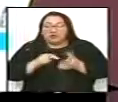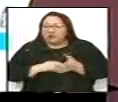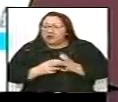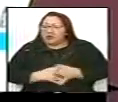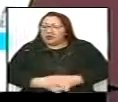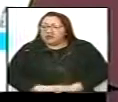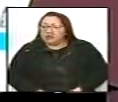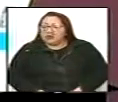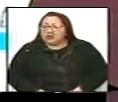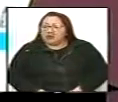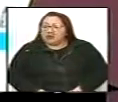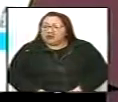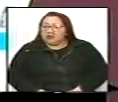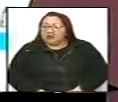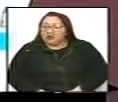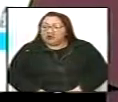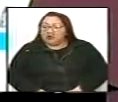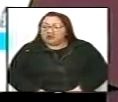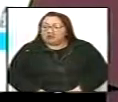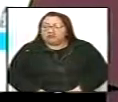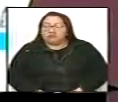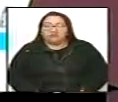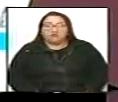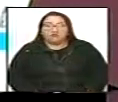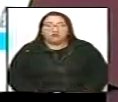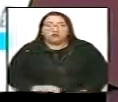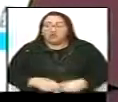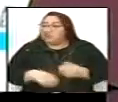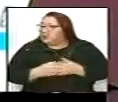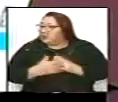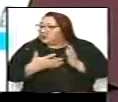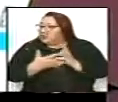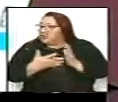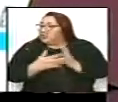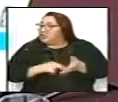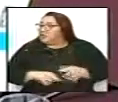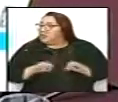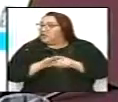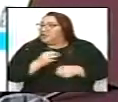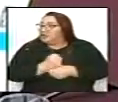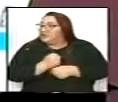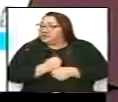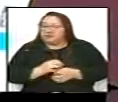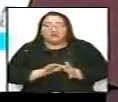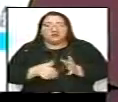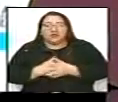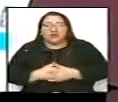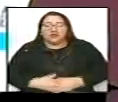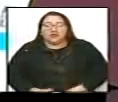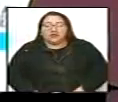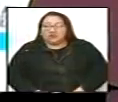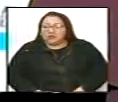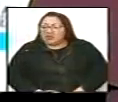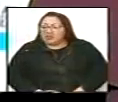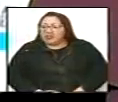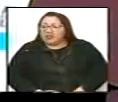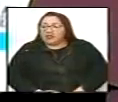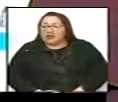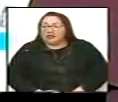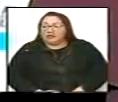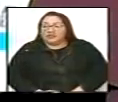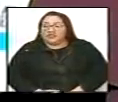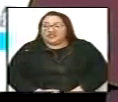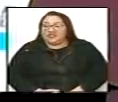policiales, ¿no?, testimonios, ¿no?, de testigos, ¿no? Entonces, señor presidente,